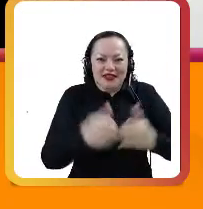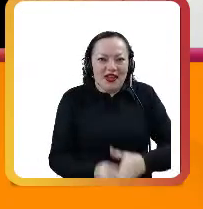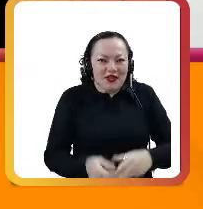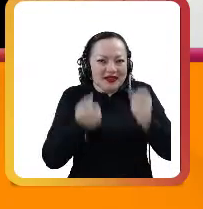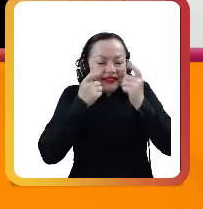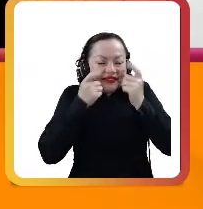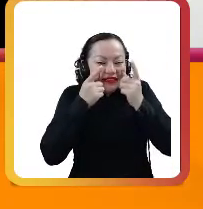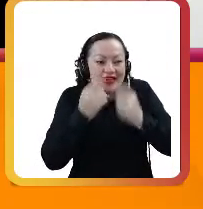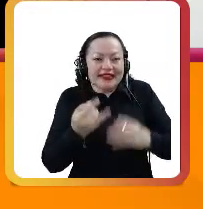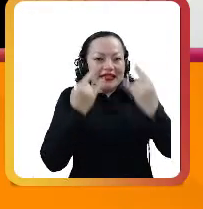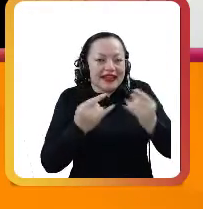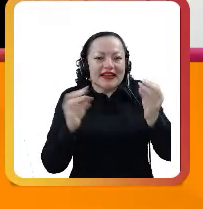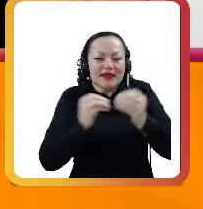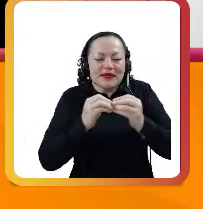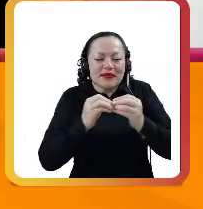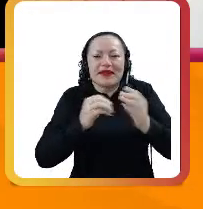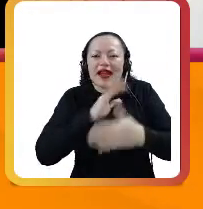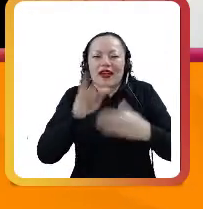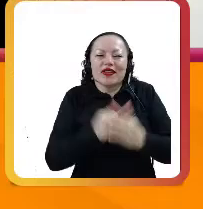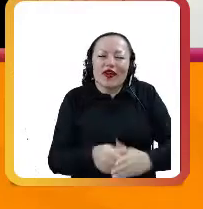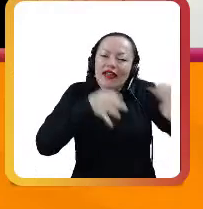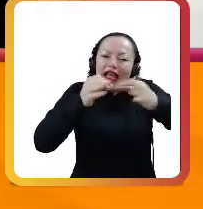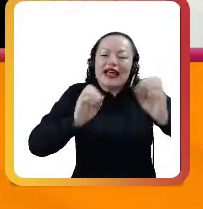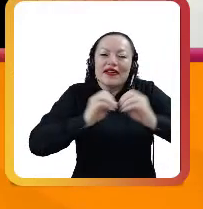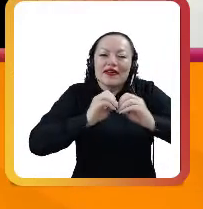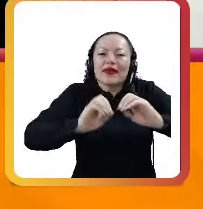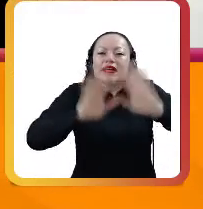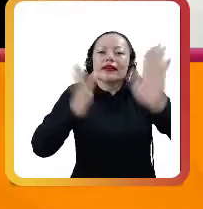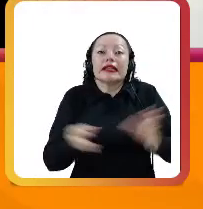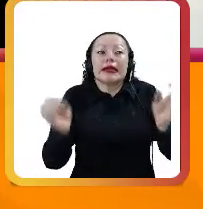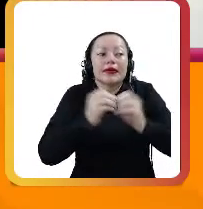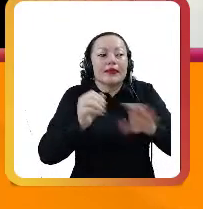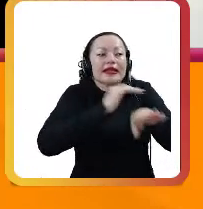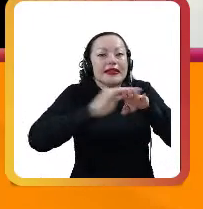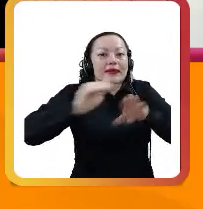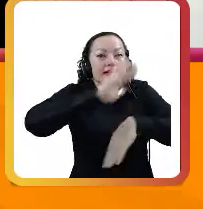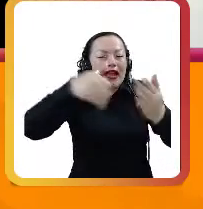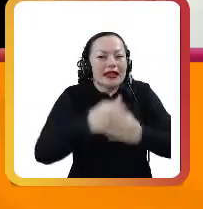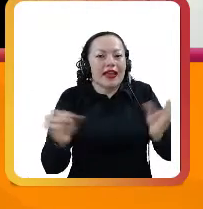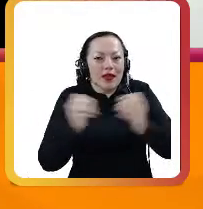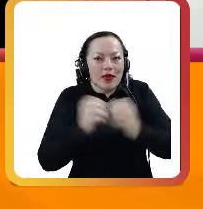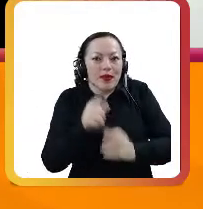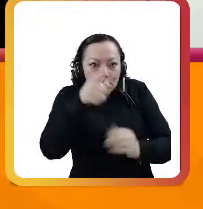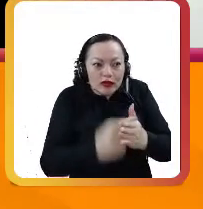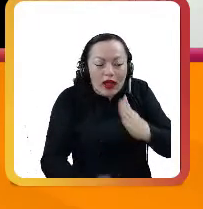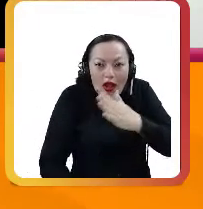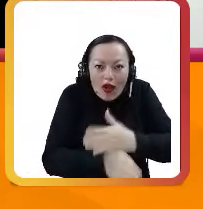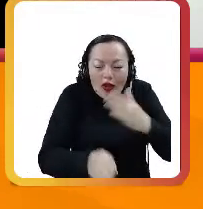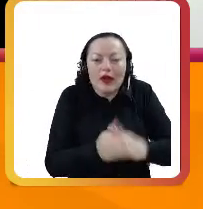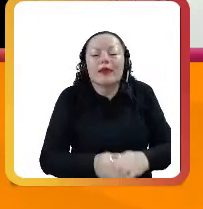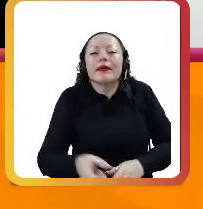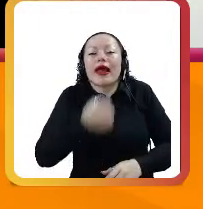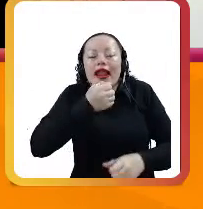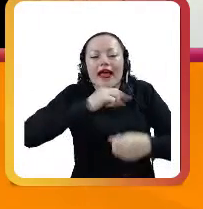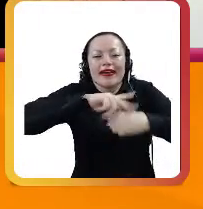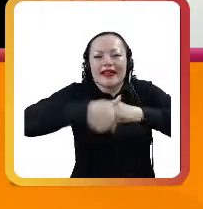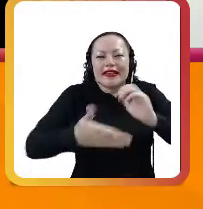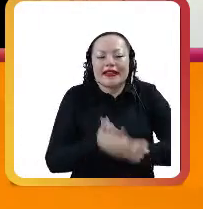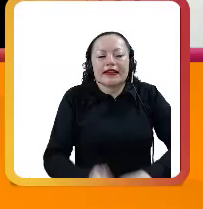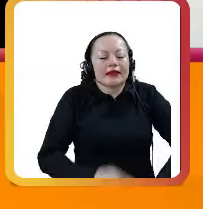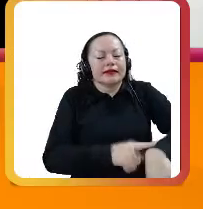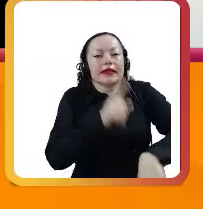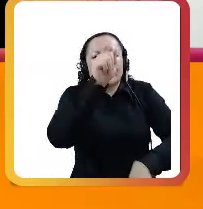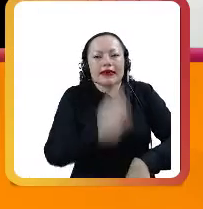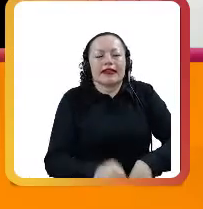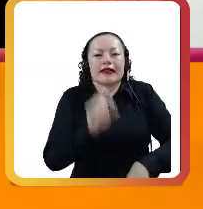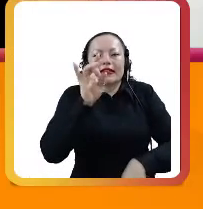bien interesante y con esa frase nos gustaría cerrar. No sin antes invitarles, Laurita, para que no se pierdan Alfa Noticias a las 6:30 de la